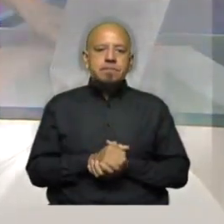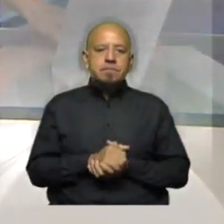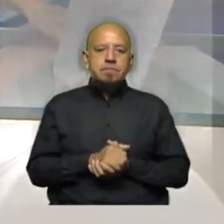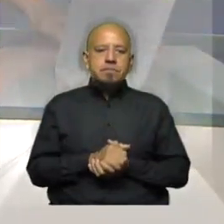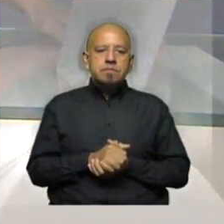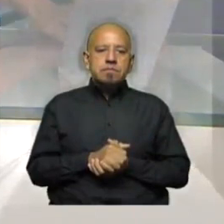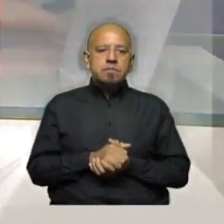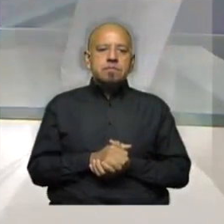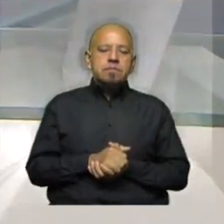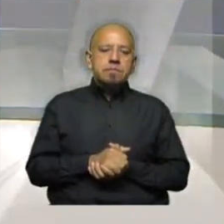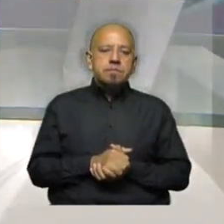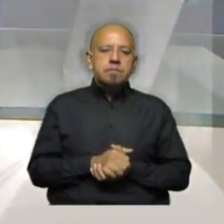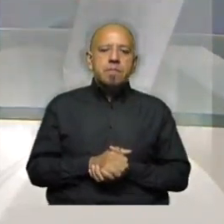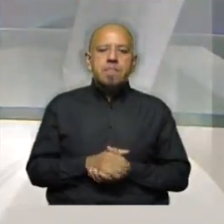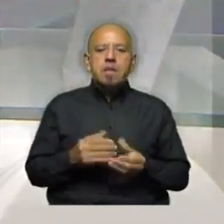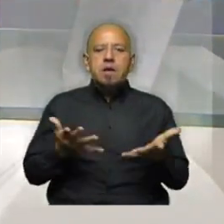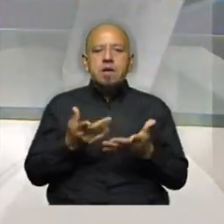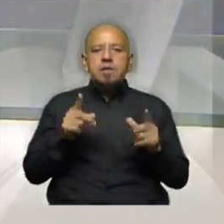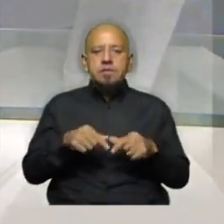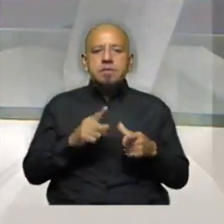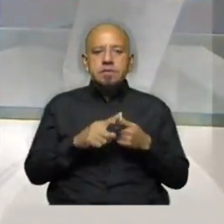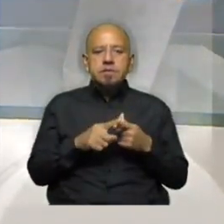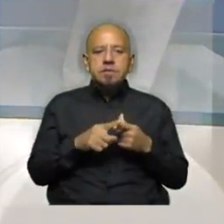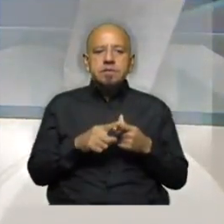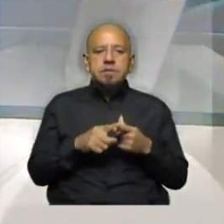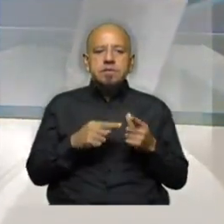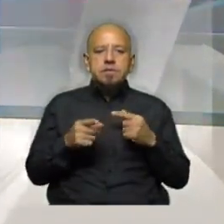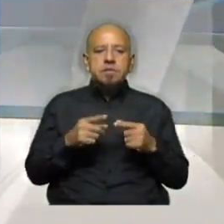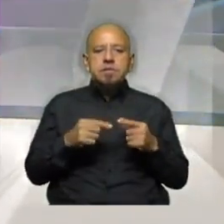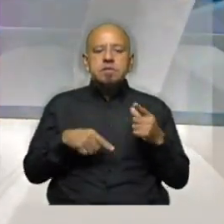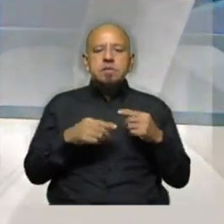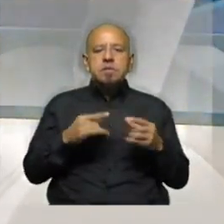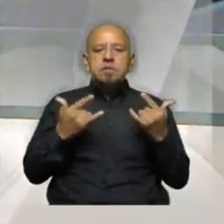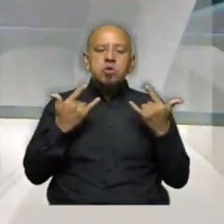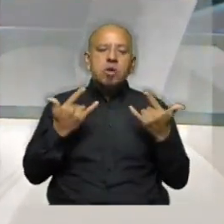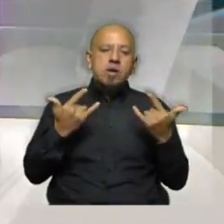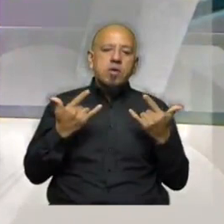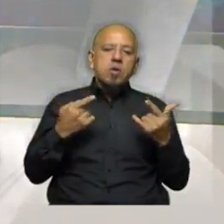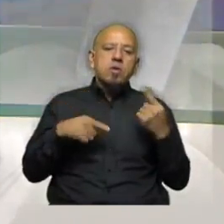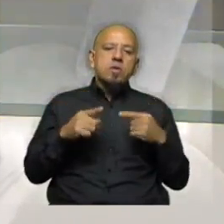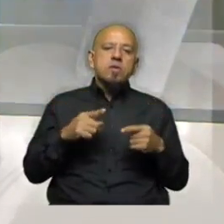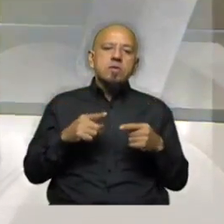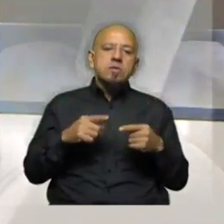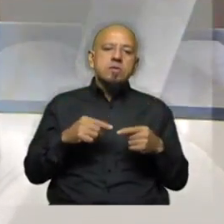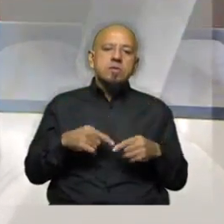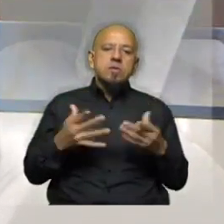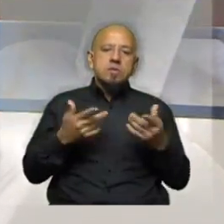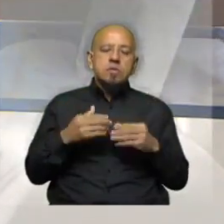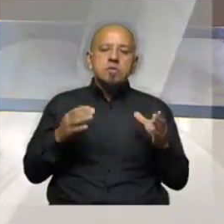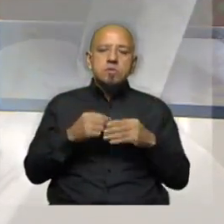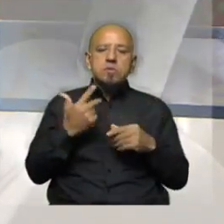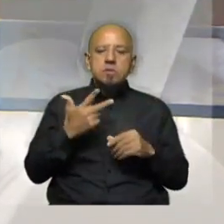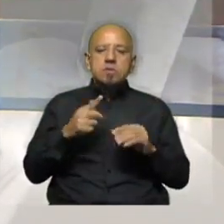otro clásico. Otro clásico de la ciudad, del país y del mundo y del rock and roll. Pero un clásico del rock and roll, porque es una banda que